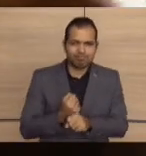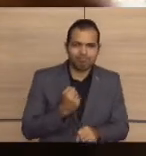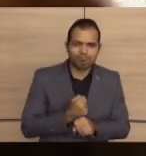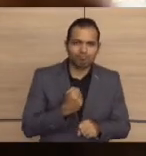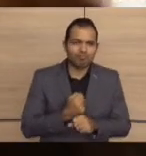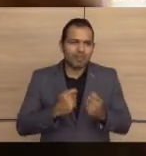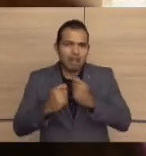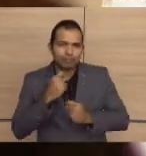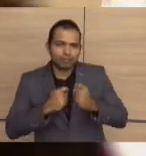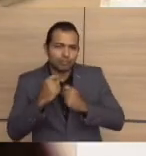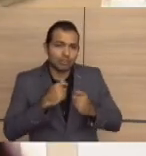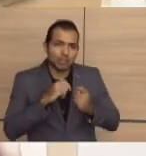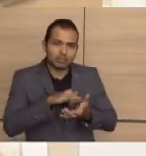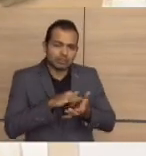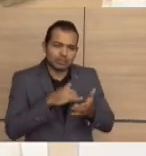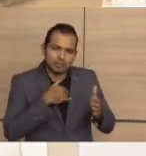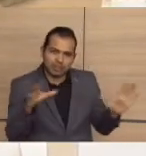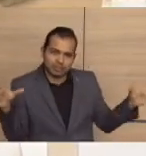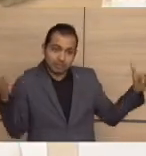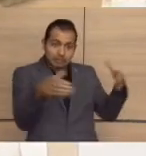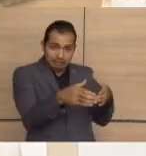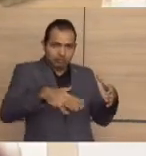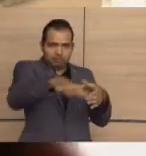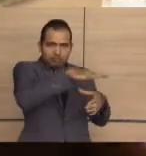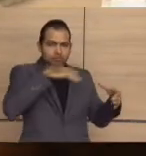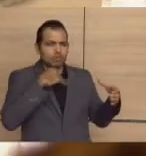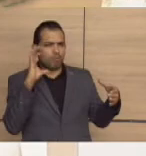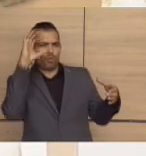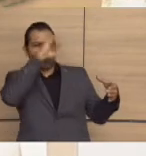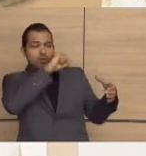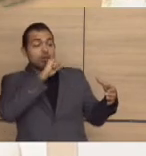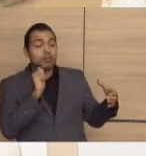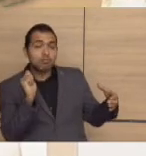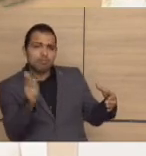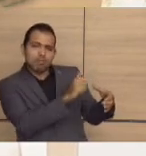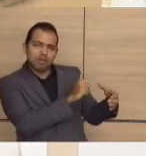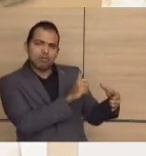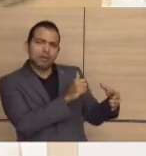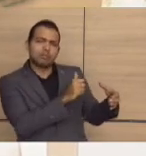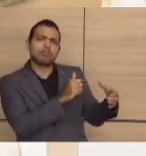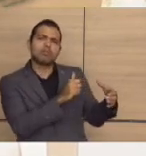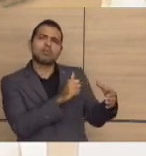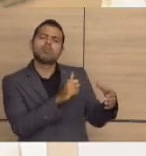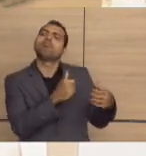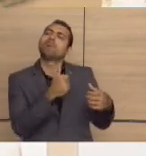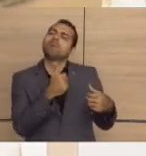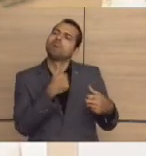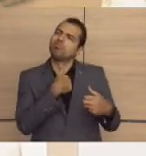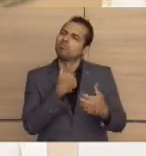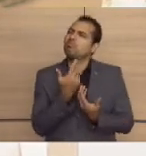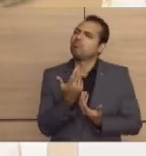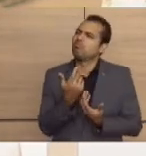dado cuenta de que cuando ellas se apoderan de lo que realmente las hace feliz, que